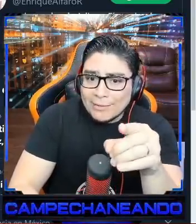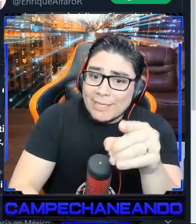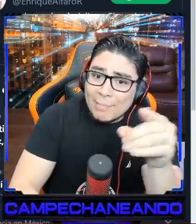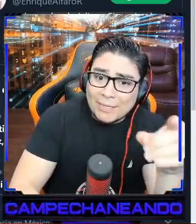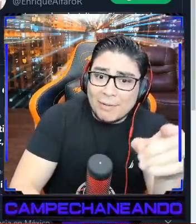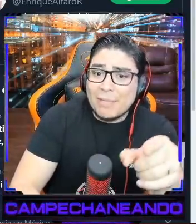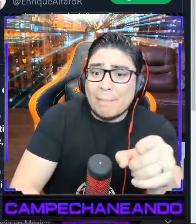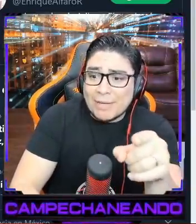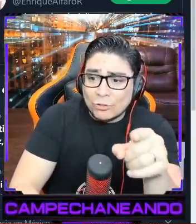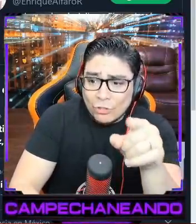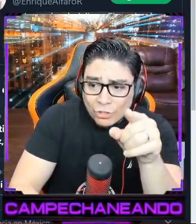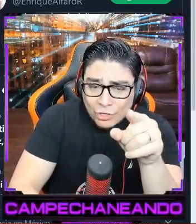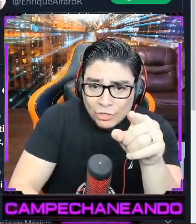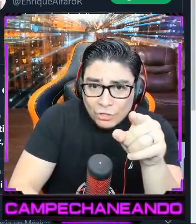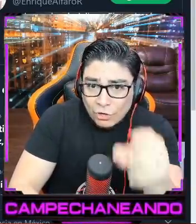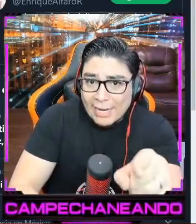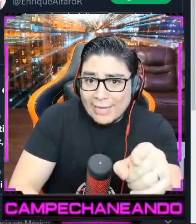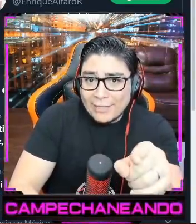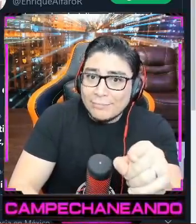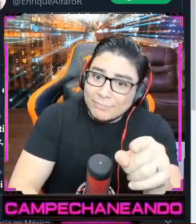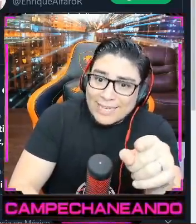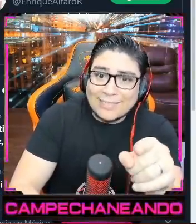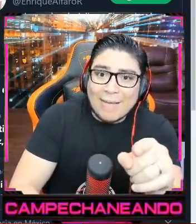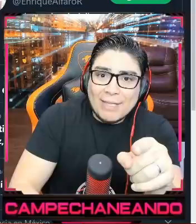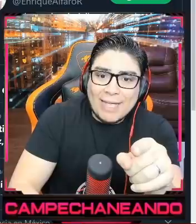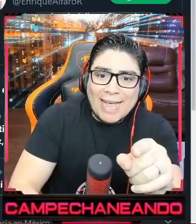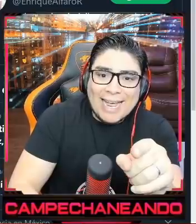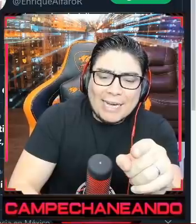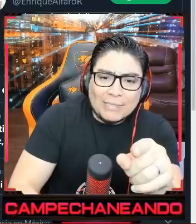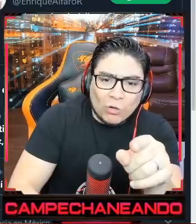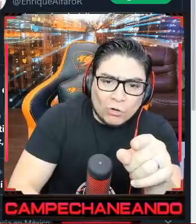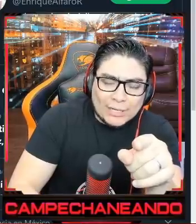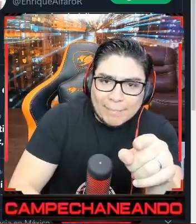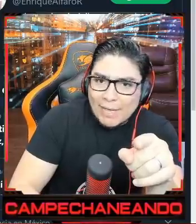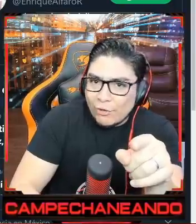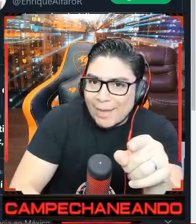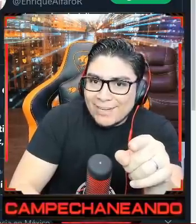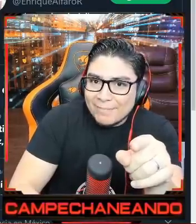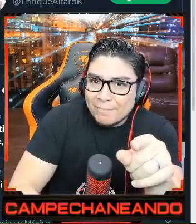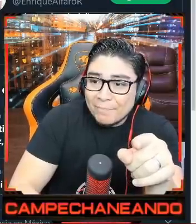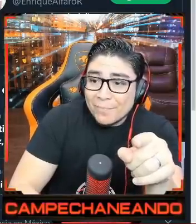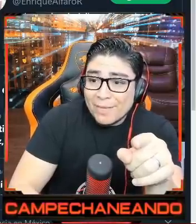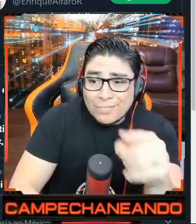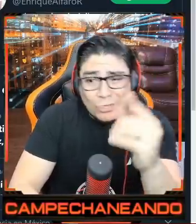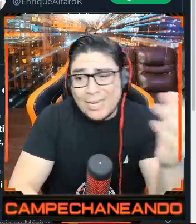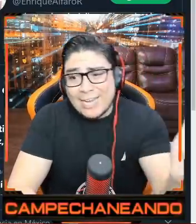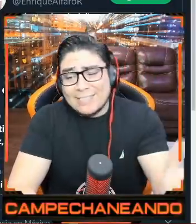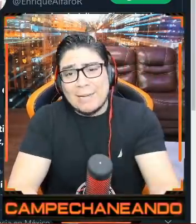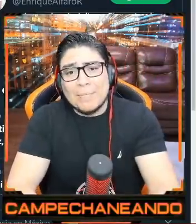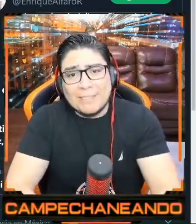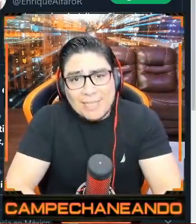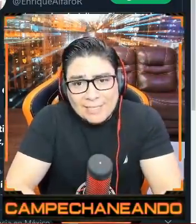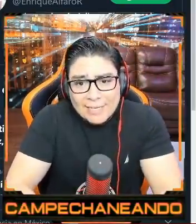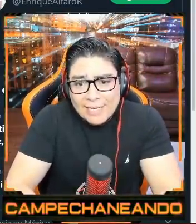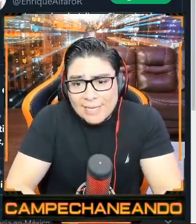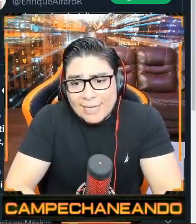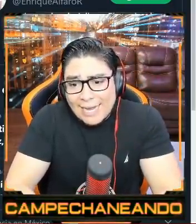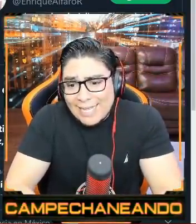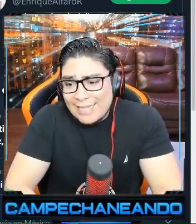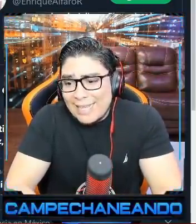cubrebocas y lamentablemente pasó lo que ya saben en jalisco con el tema de giovanni eso quería que ser el presidente